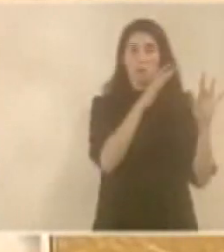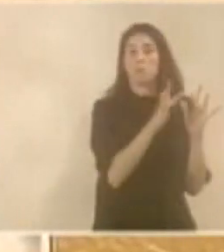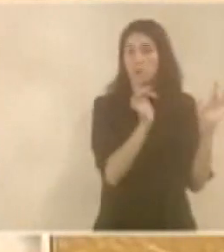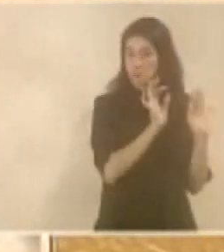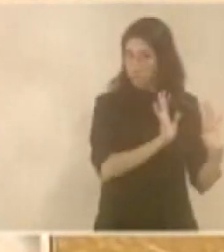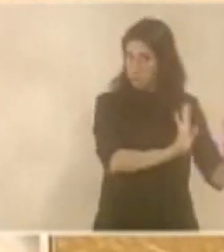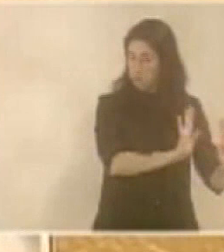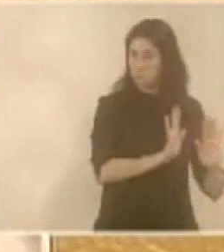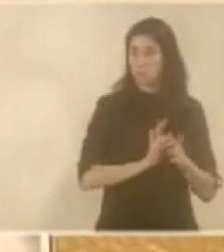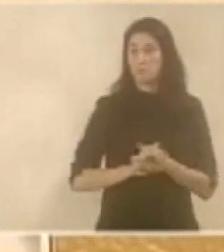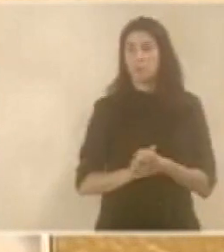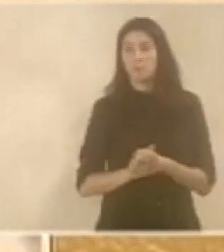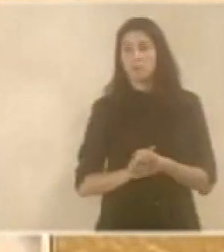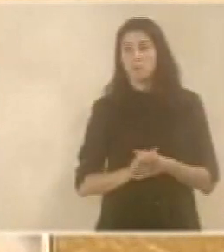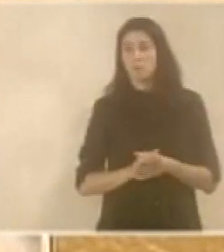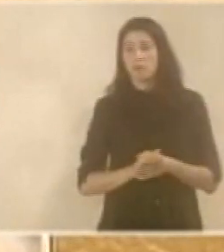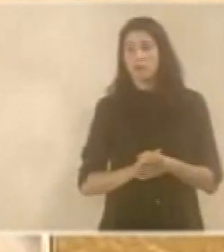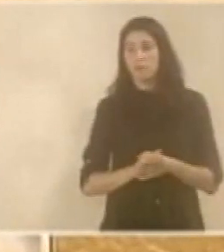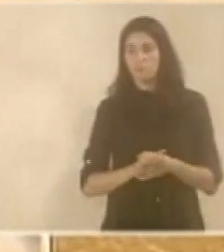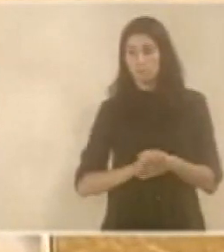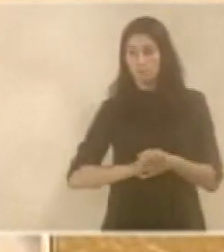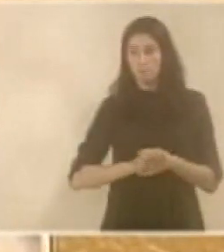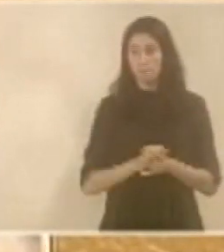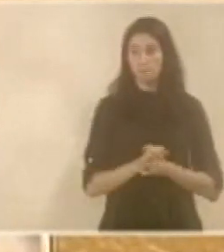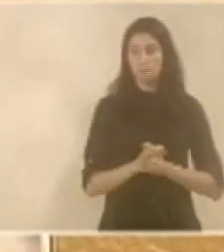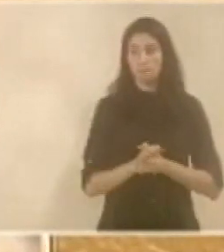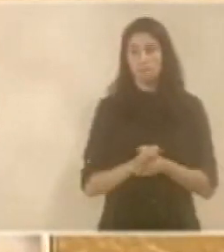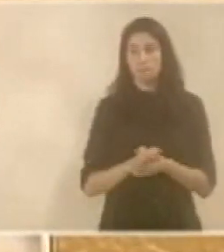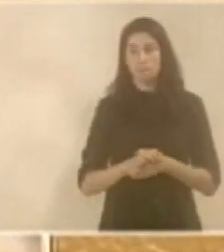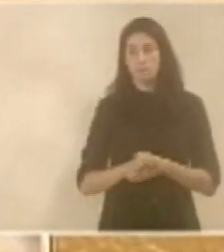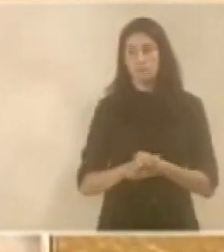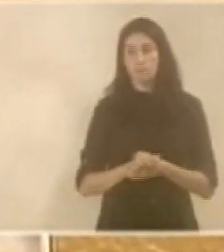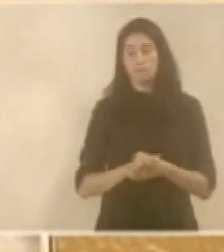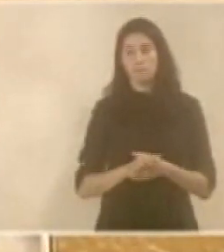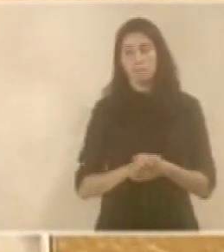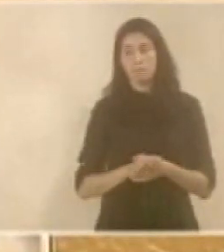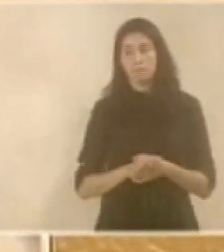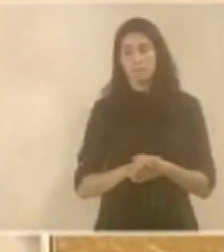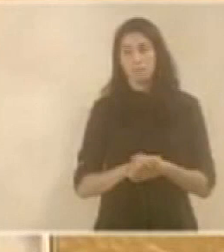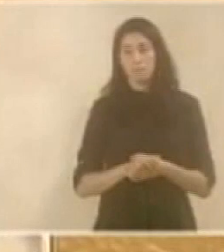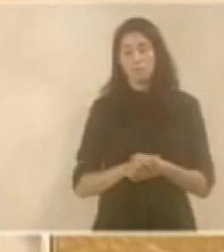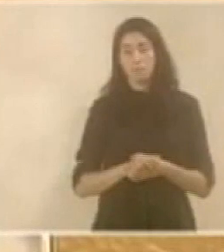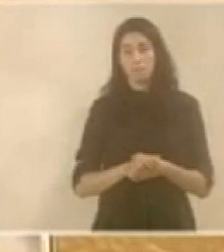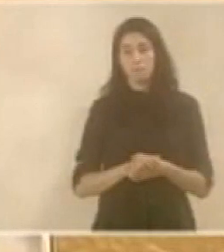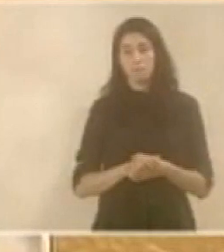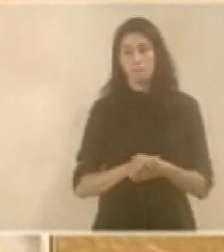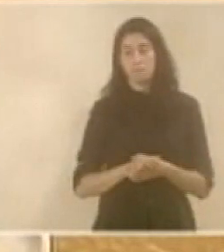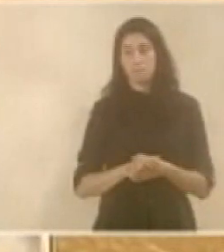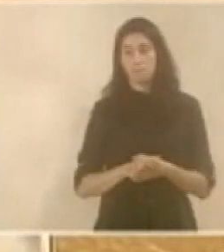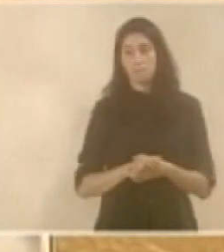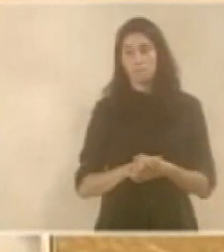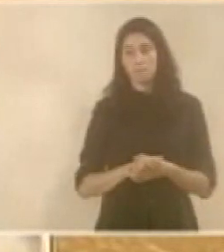de Iturbide. Solo Cuba y Puerto Rico, además de Filipinas, siguieron siendo españolas hasta